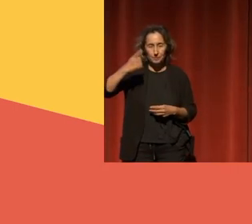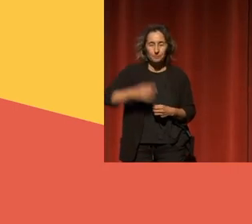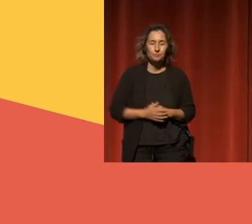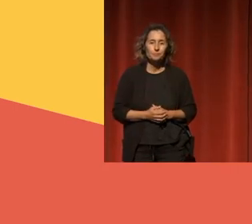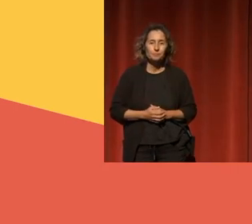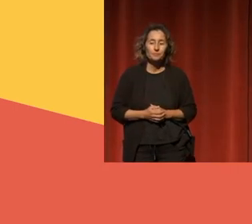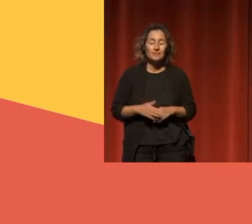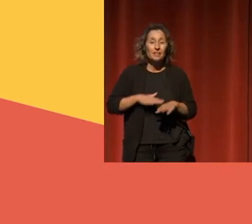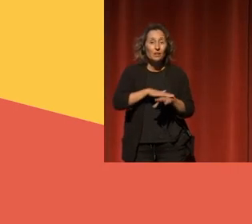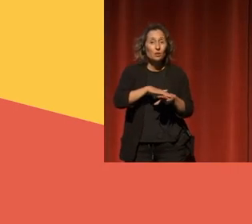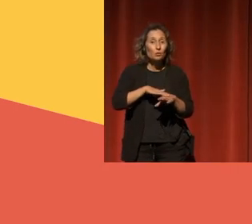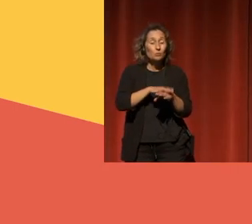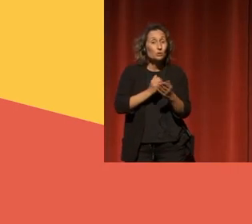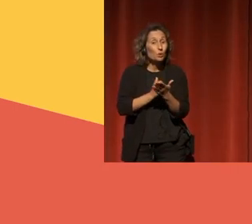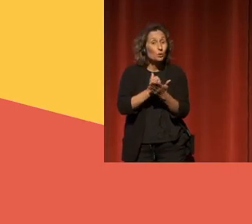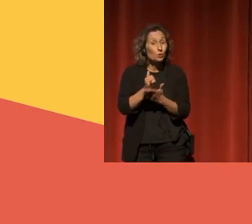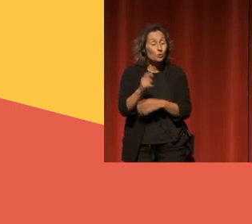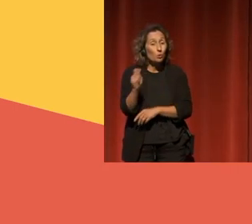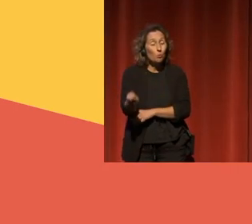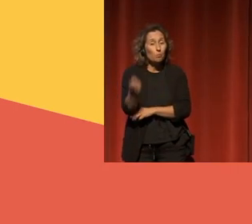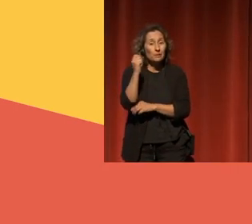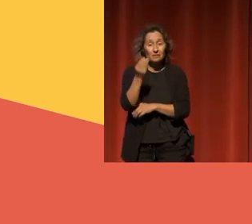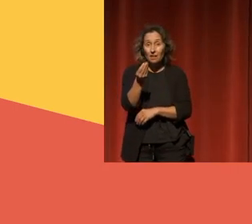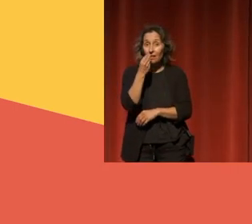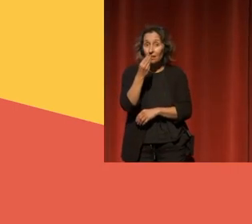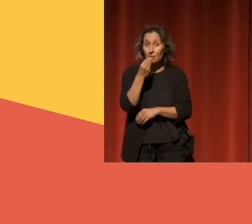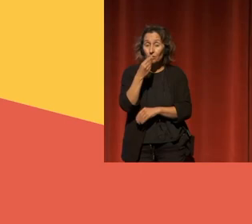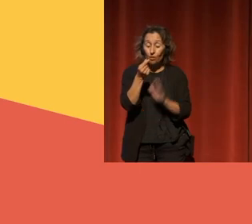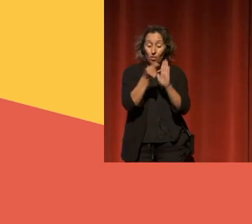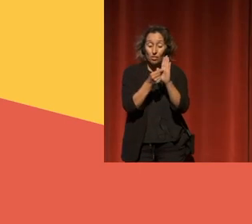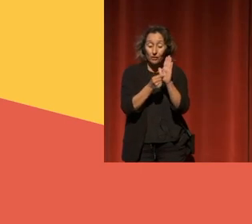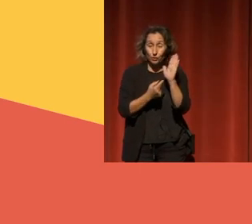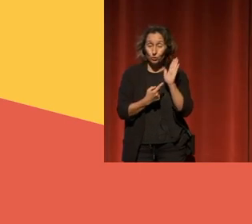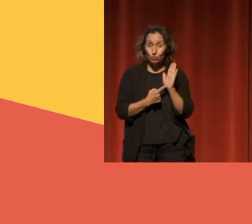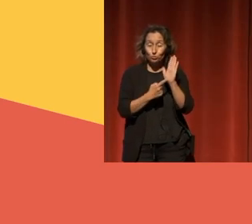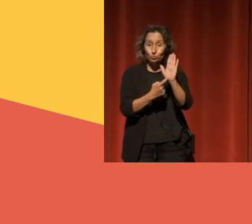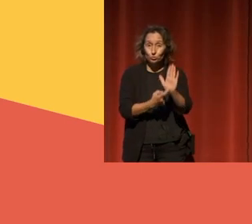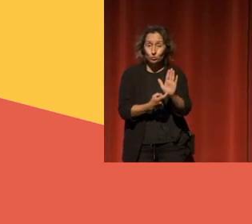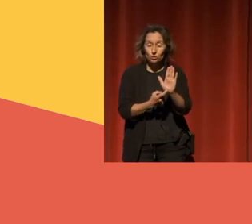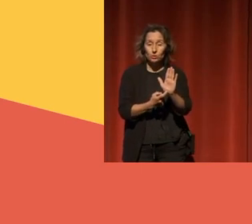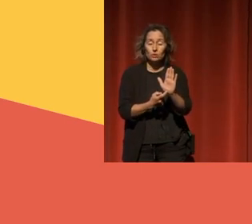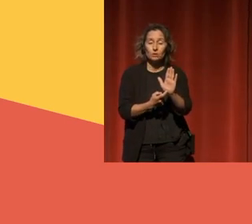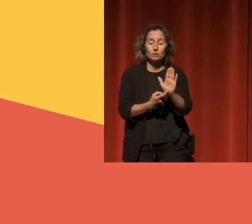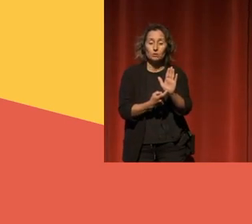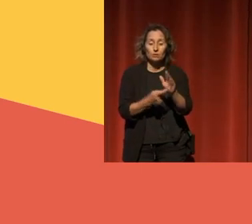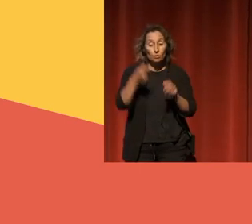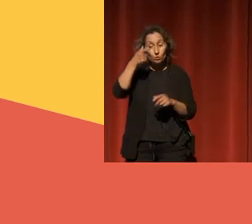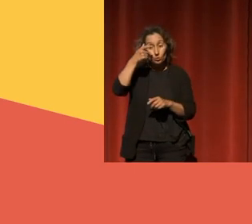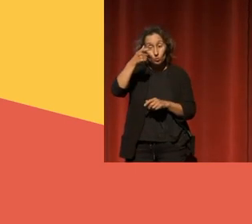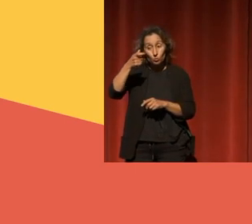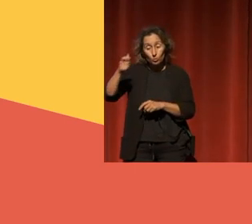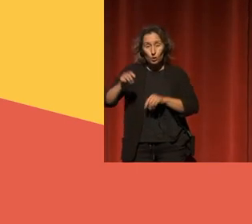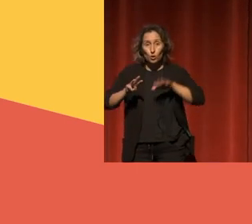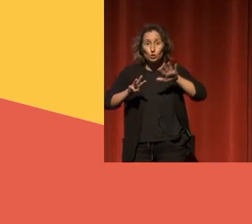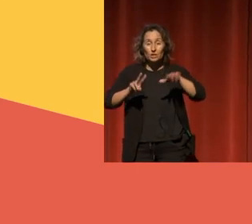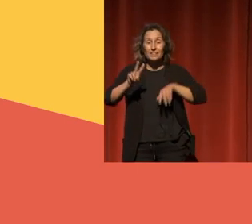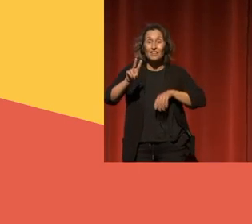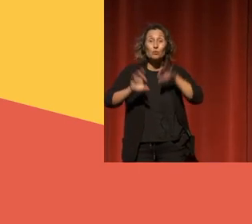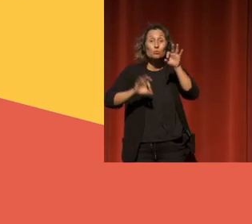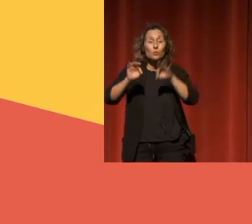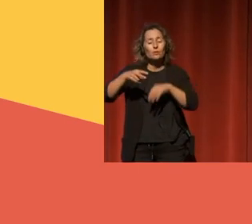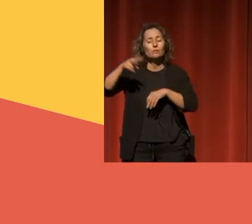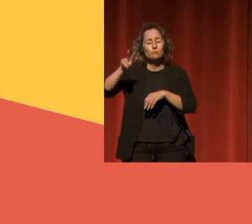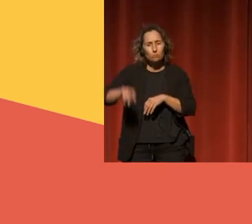recoge el Ministerio de agricultura pesca y alimentación el 80 el 82 por de los municipios se consideran municipios